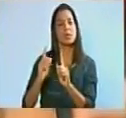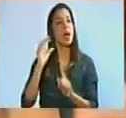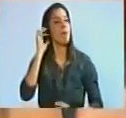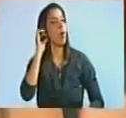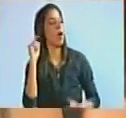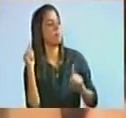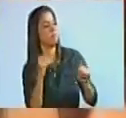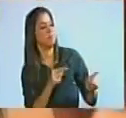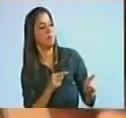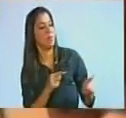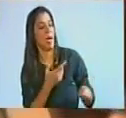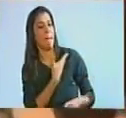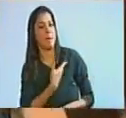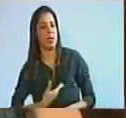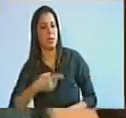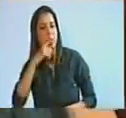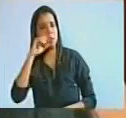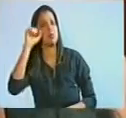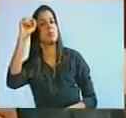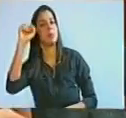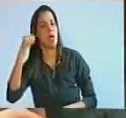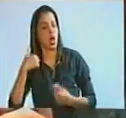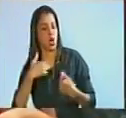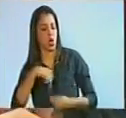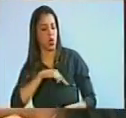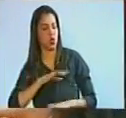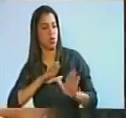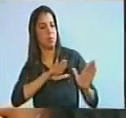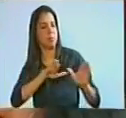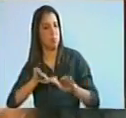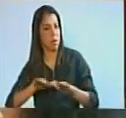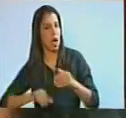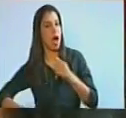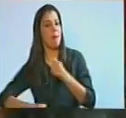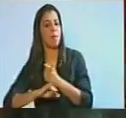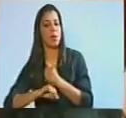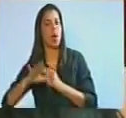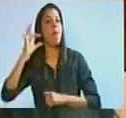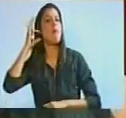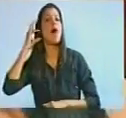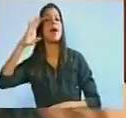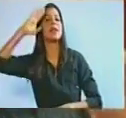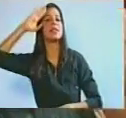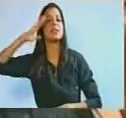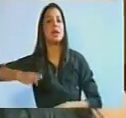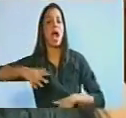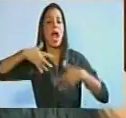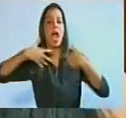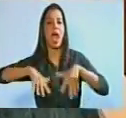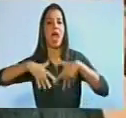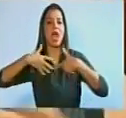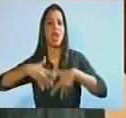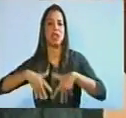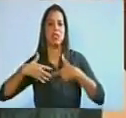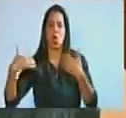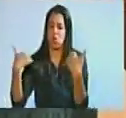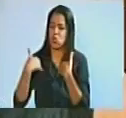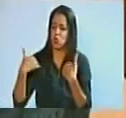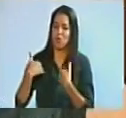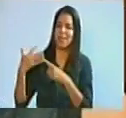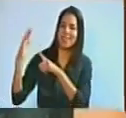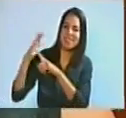presidente Nicolás Maduro, cuente usted con un ejército de mujeres que han sido atacadas a través de la